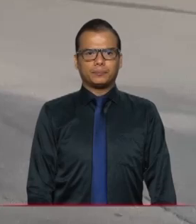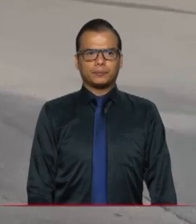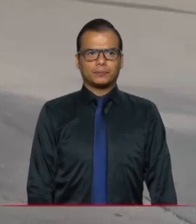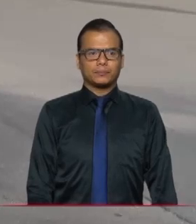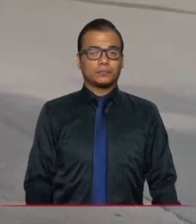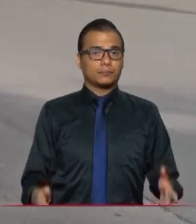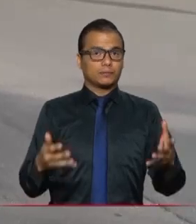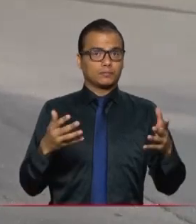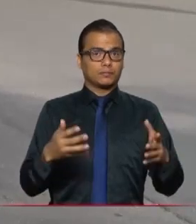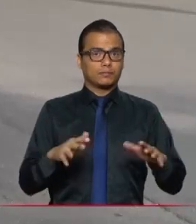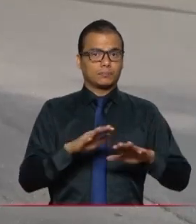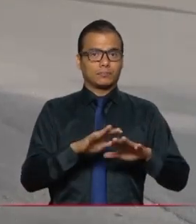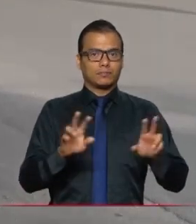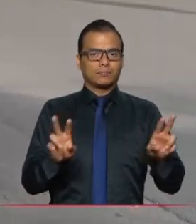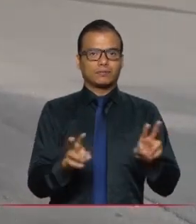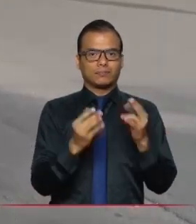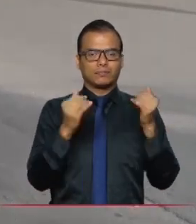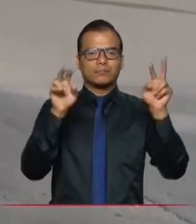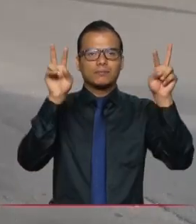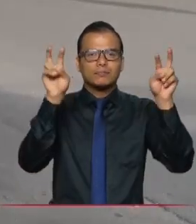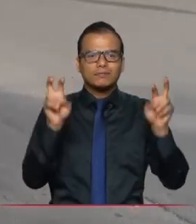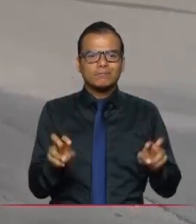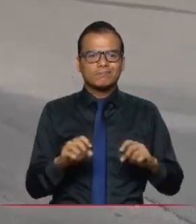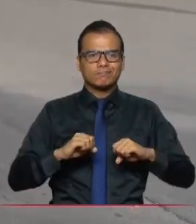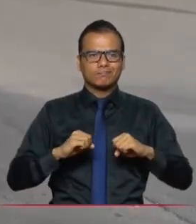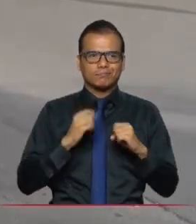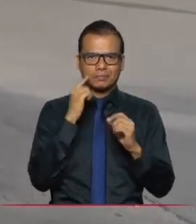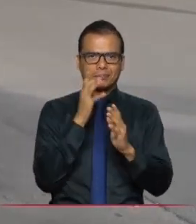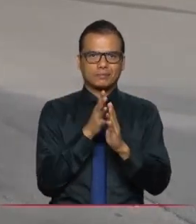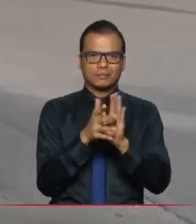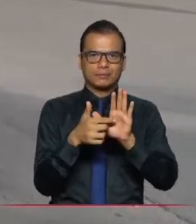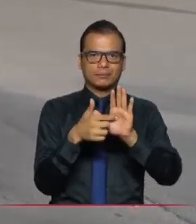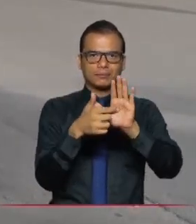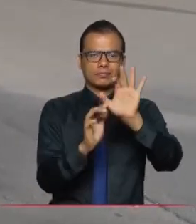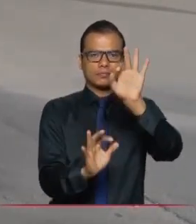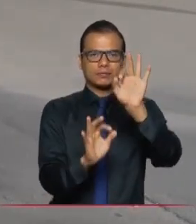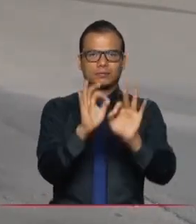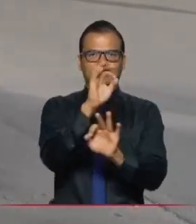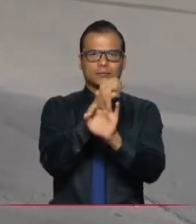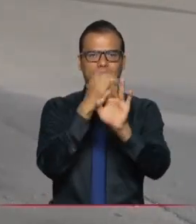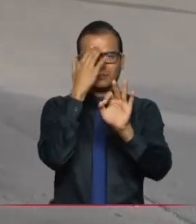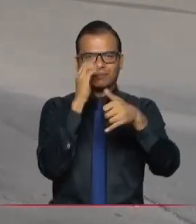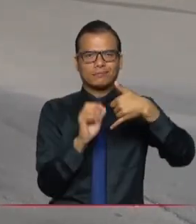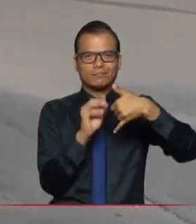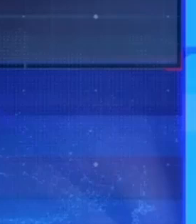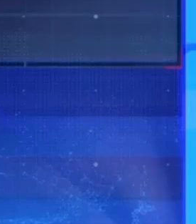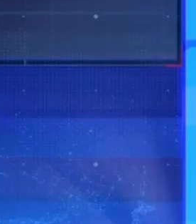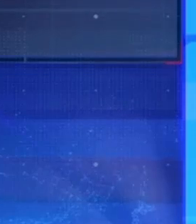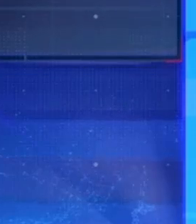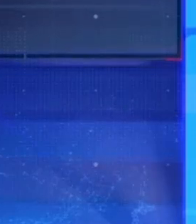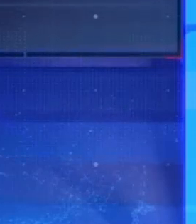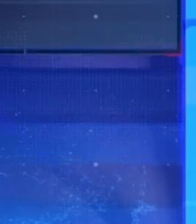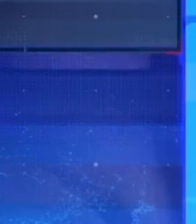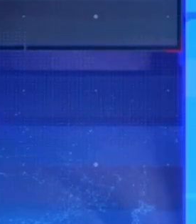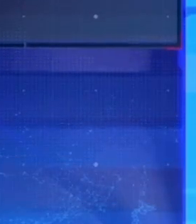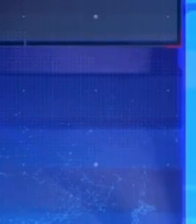Es toda la información desde la capital de nuestro país. Este es un informe de Karen López para Telepacífico Noticias, la región todos los días.